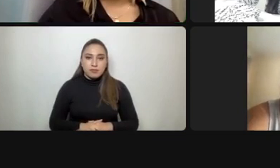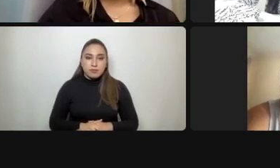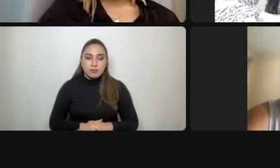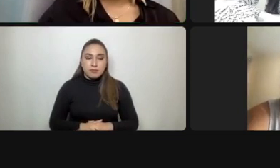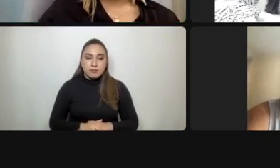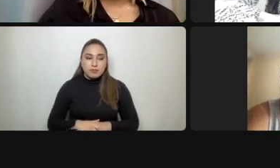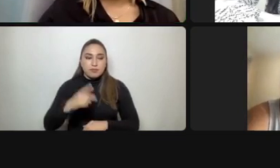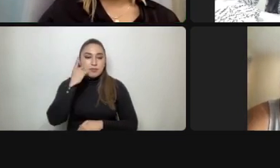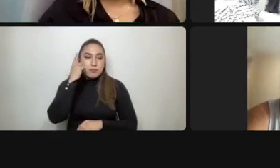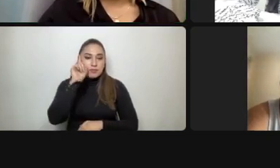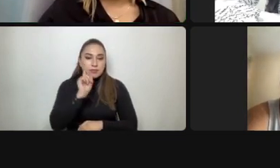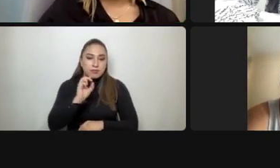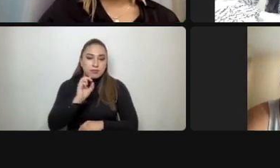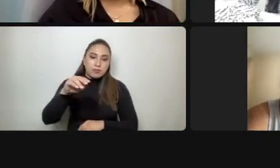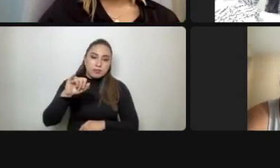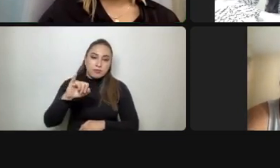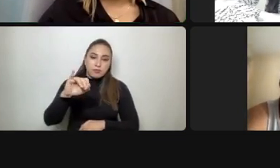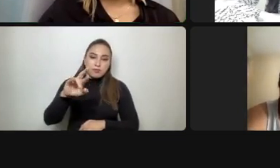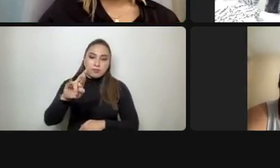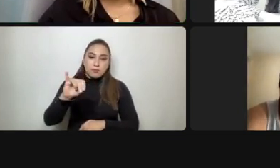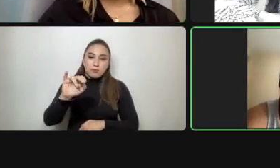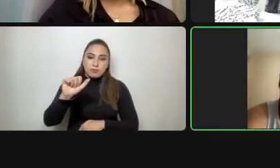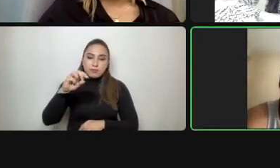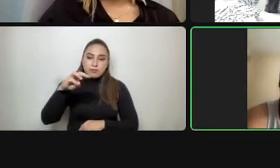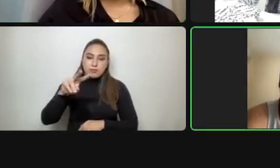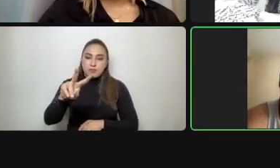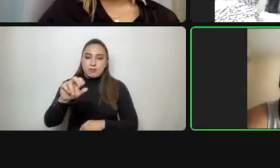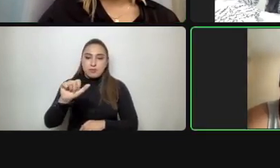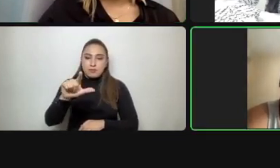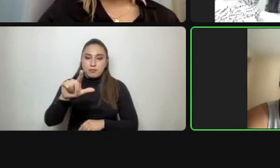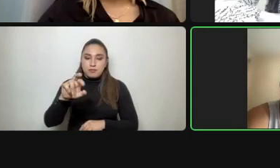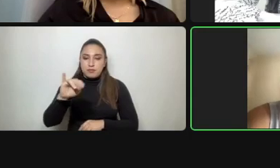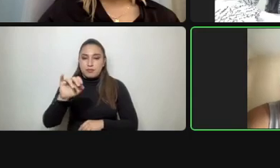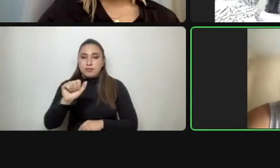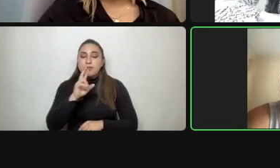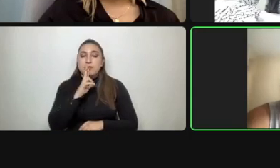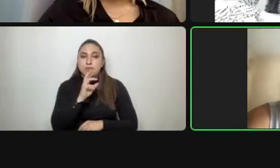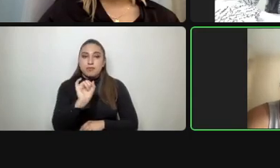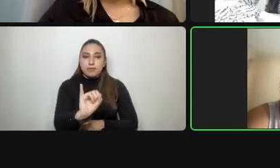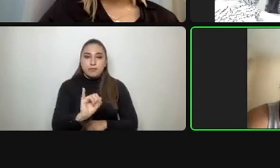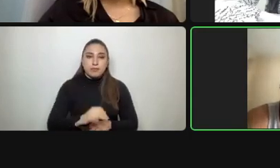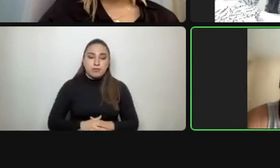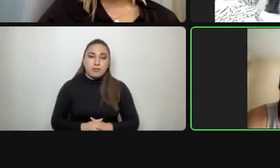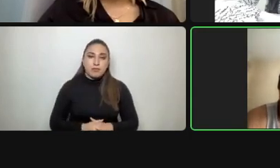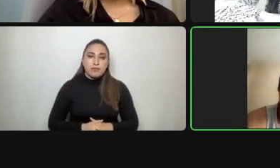Diputada Miriam Valeria Cruz Flores. Valeria Cruz, a favor.